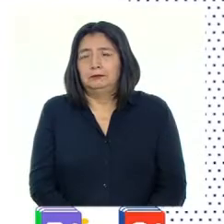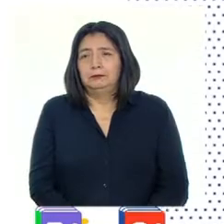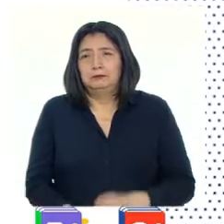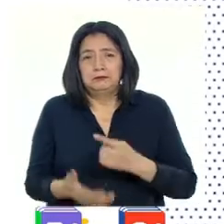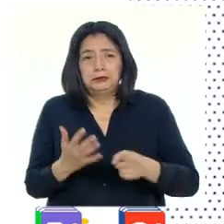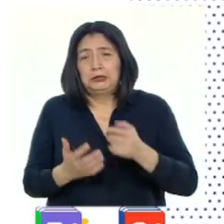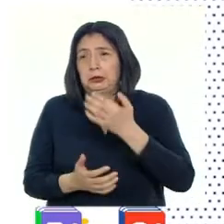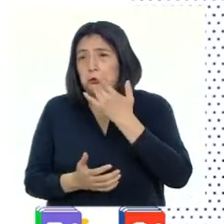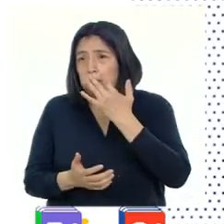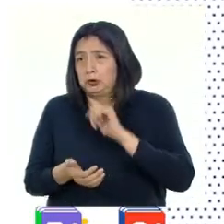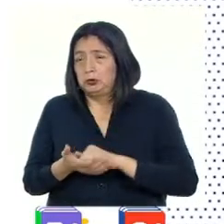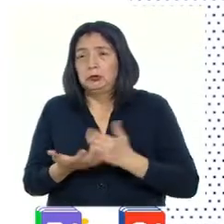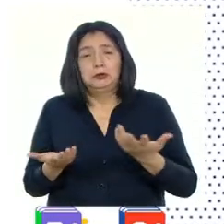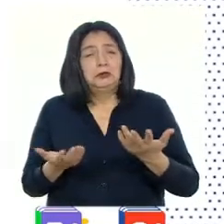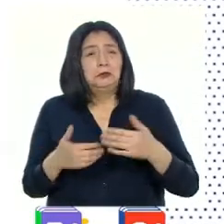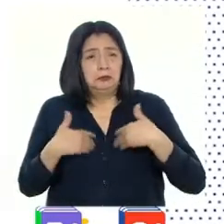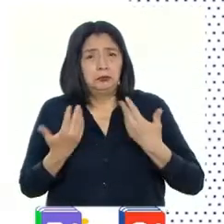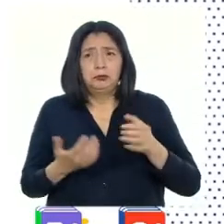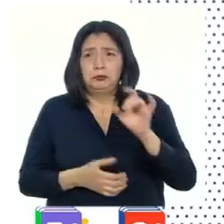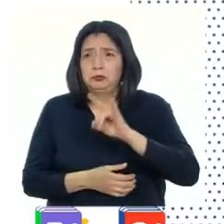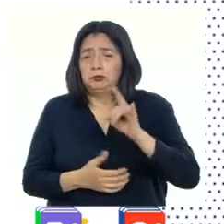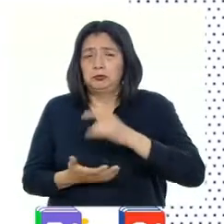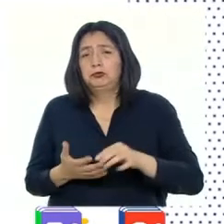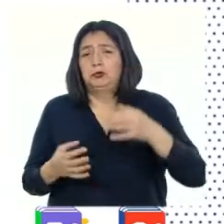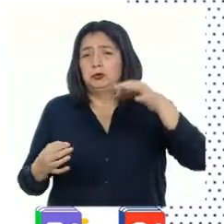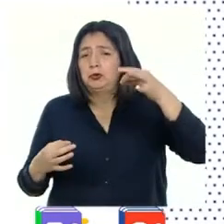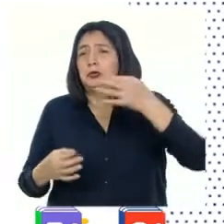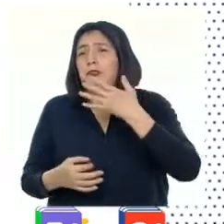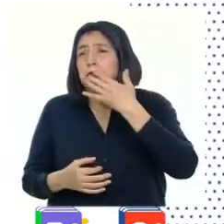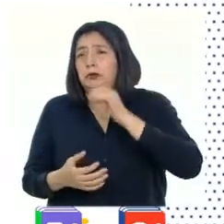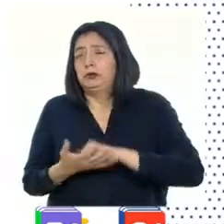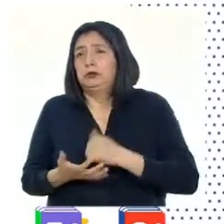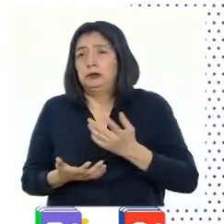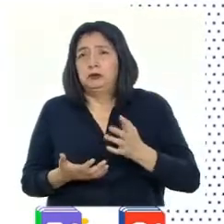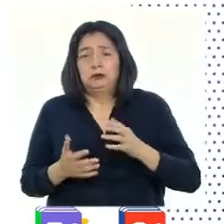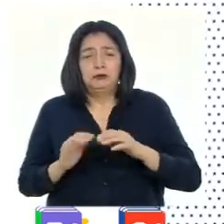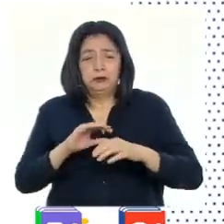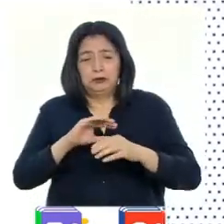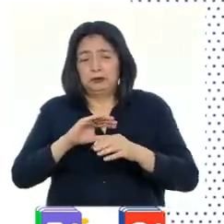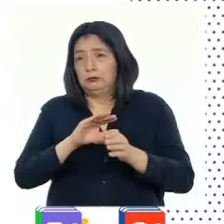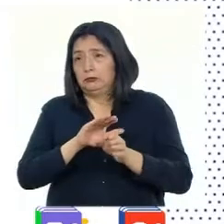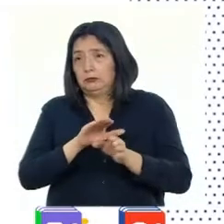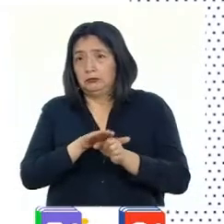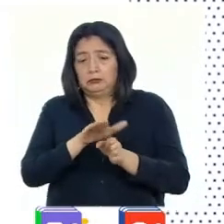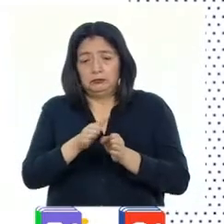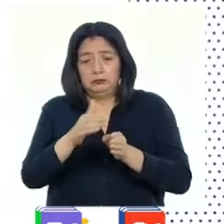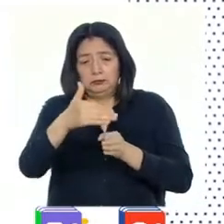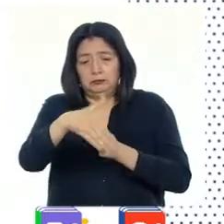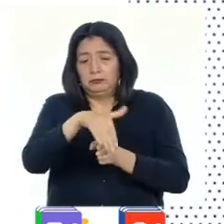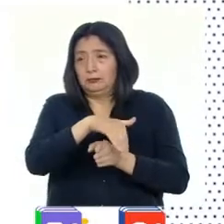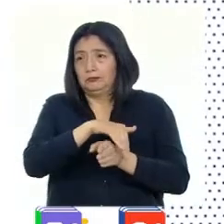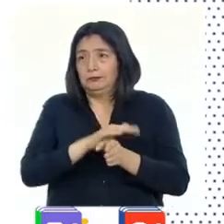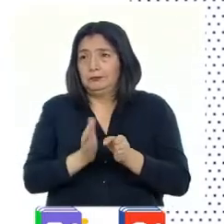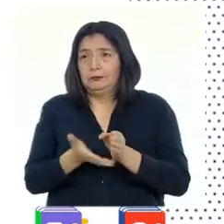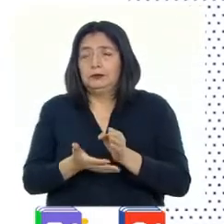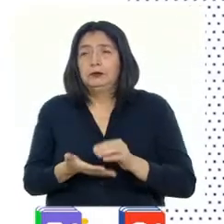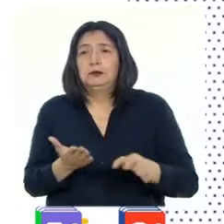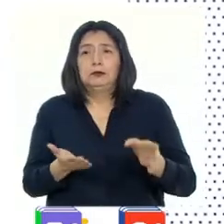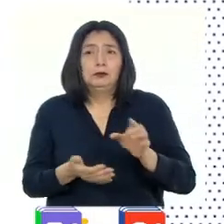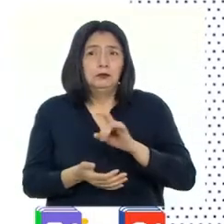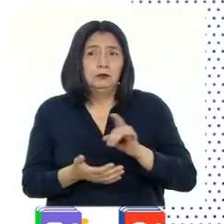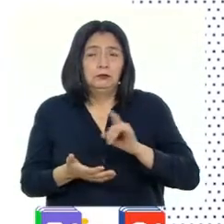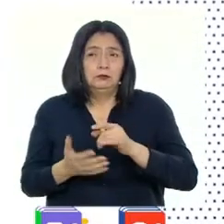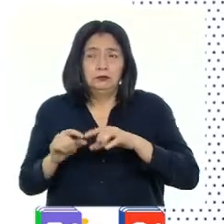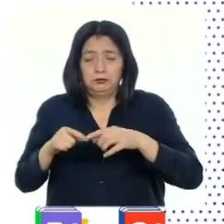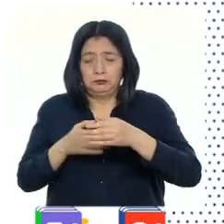Para darle color a nuestra caja, podemos usar hojas de colores y pegarlas en todas las caras de la caja. Usamos de molde